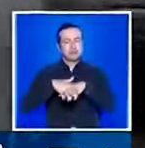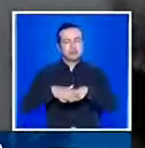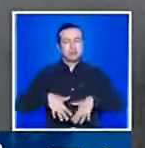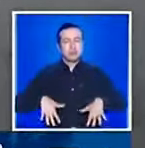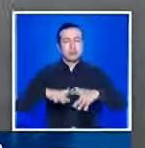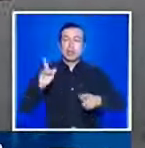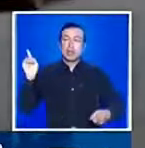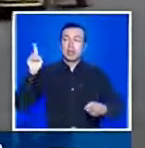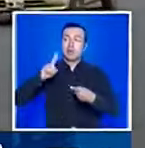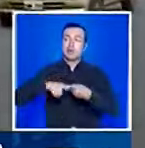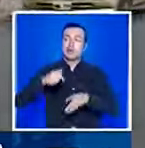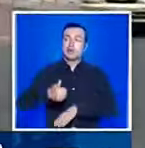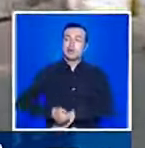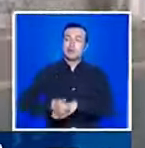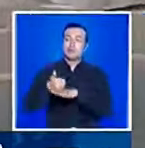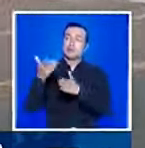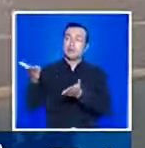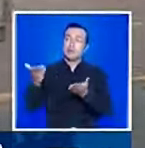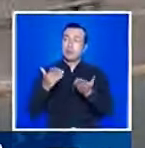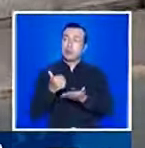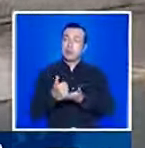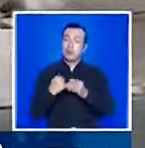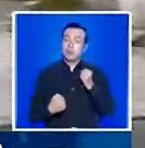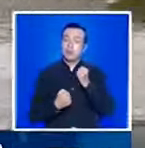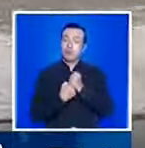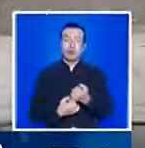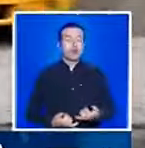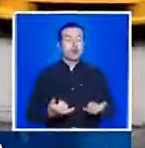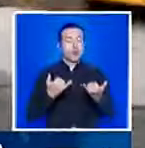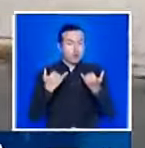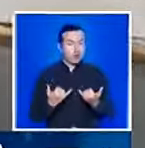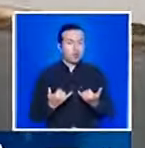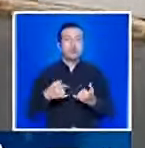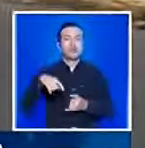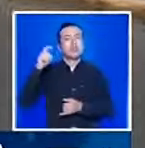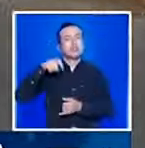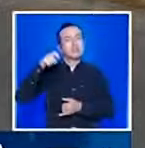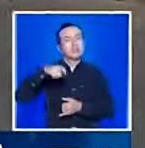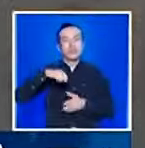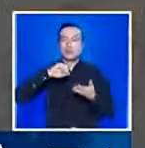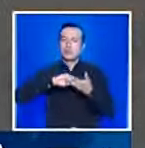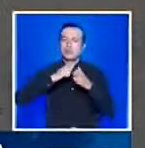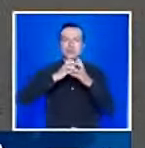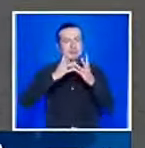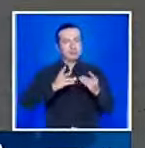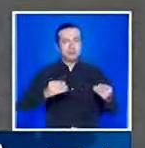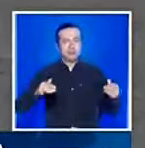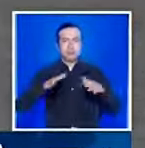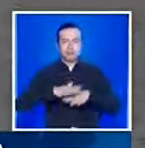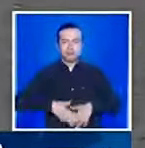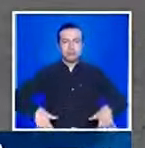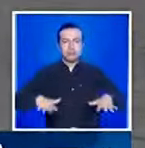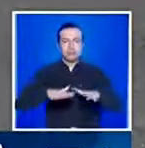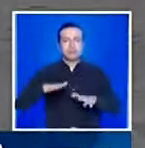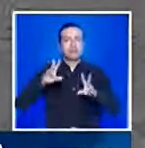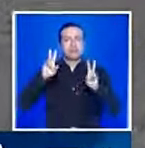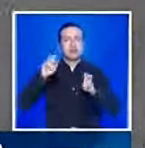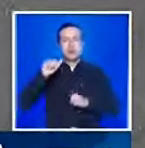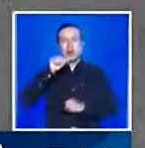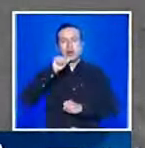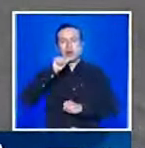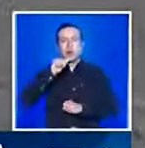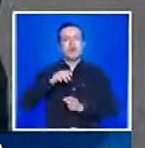hasta que vengan las autoridades a darnos la solución, y el día de hoy necesitamos una solución para Pintac por el tema del agua. Muy